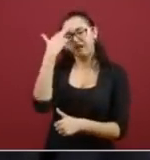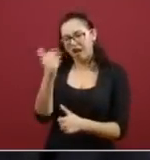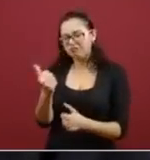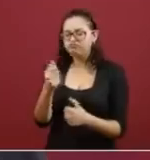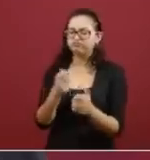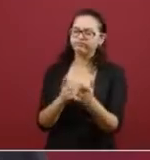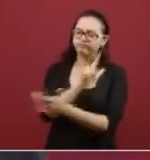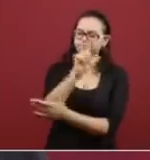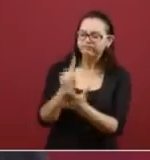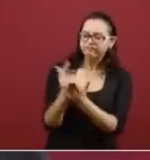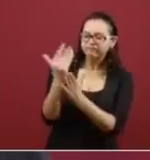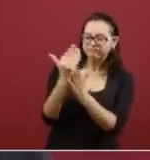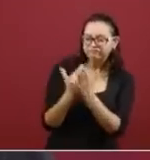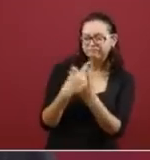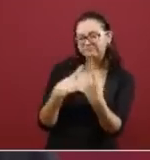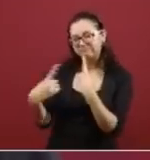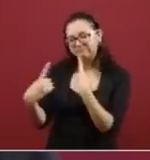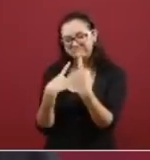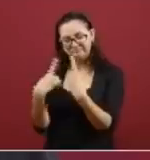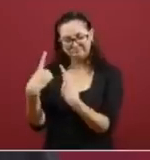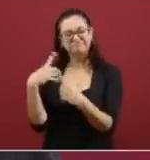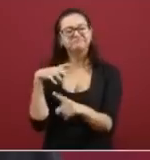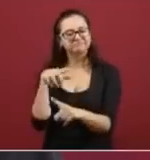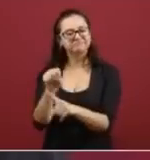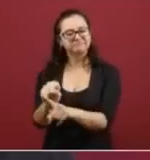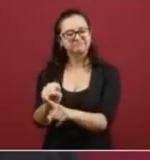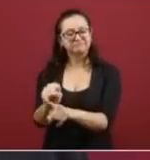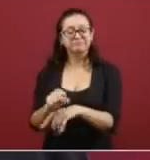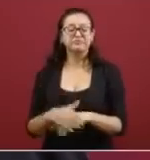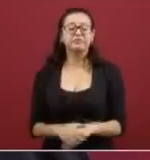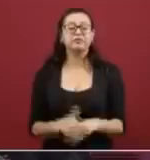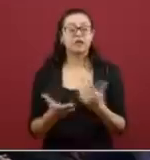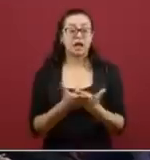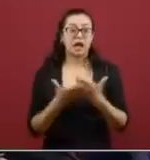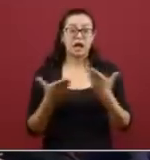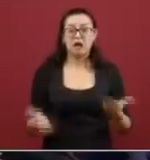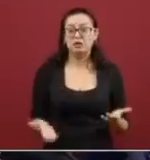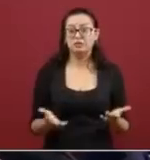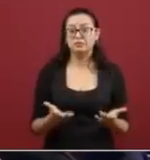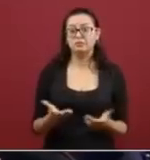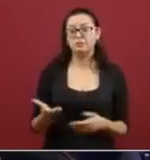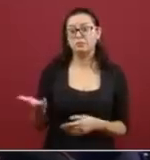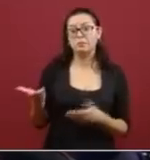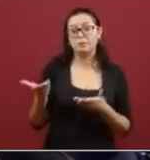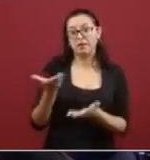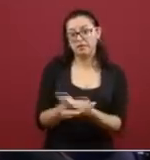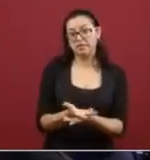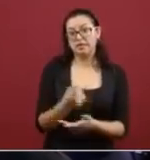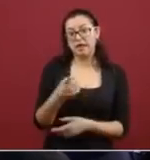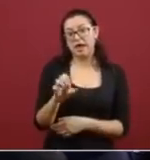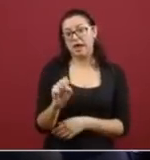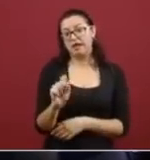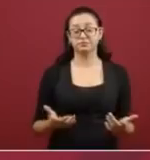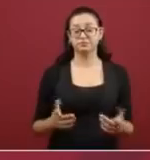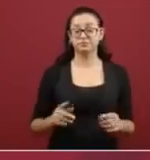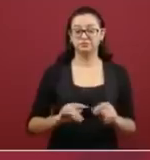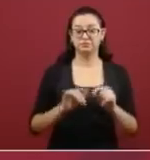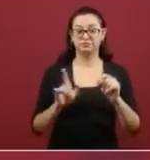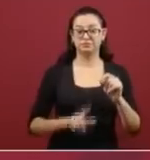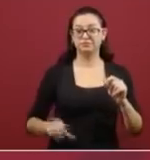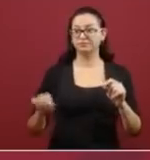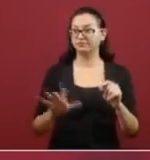derecho. El presidente de México visitará esta tarde el estado de Oaxaca para conmemorar el aniversario del natalicio de Benito Juárez. Es